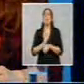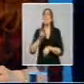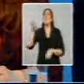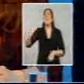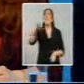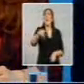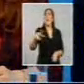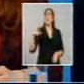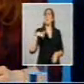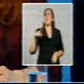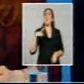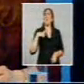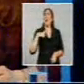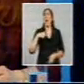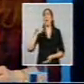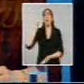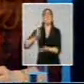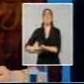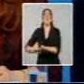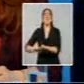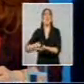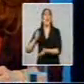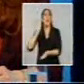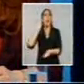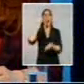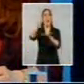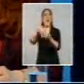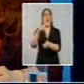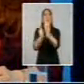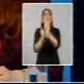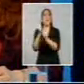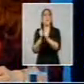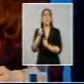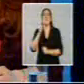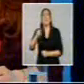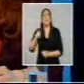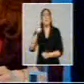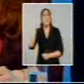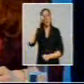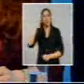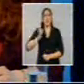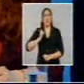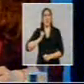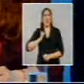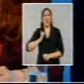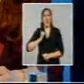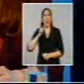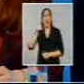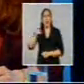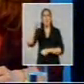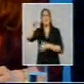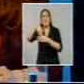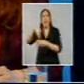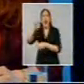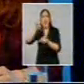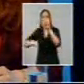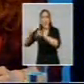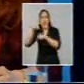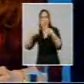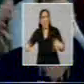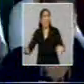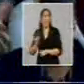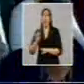a tiro de decreto las instalaciones de fabricaciones militares y sus complejos científicos.